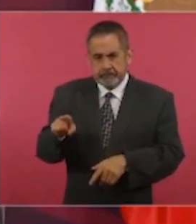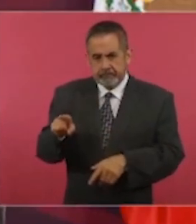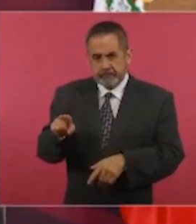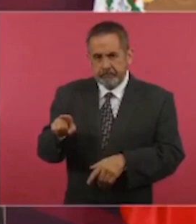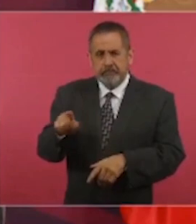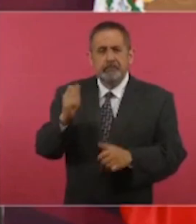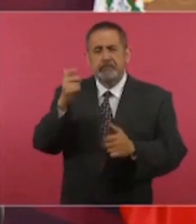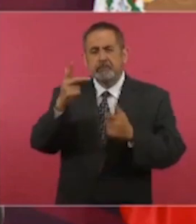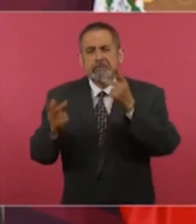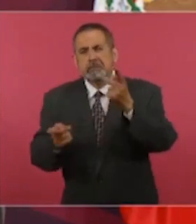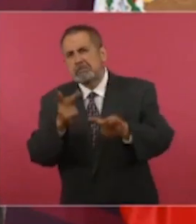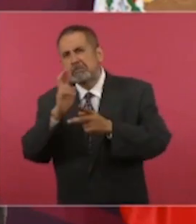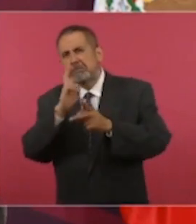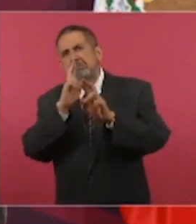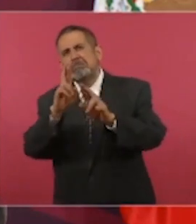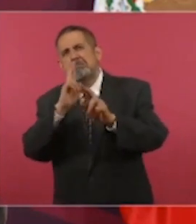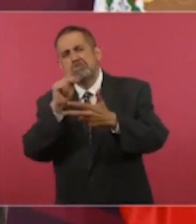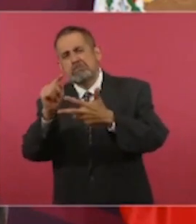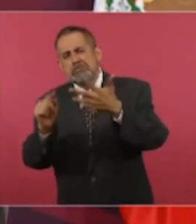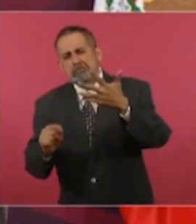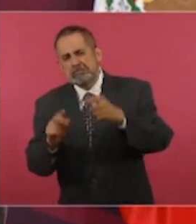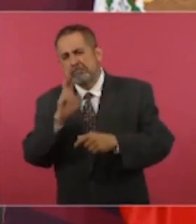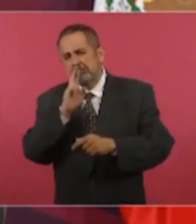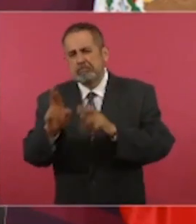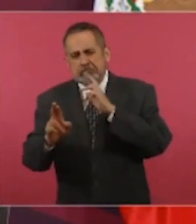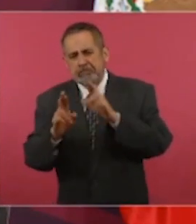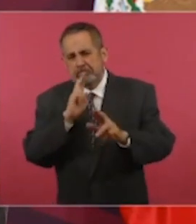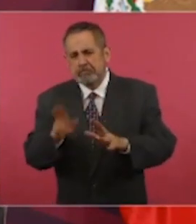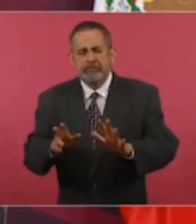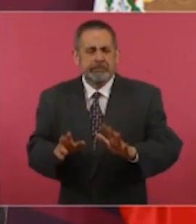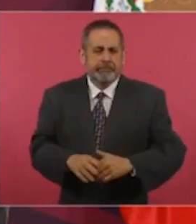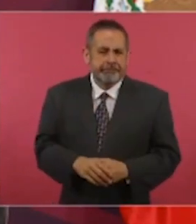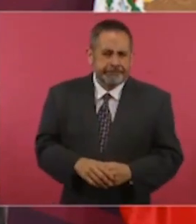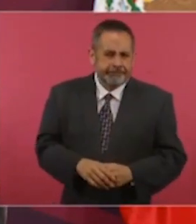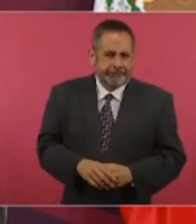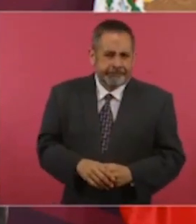respondan todas sus preguntas, ¿no? Que hay en